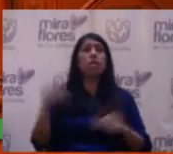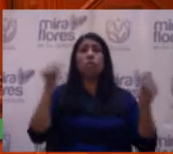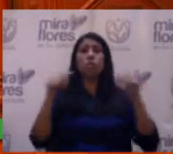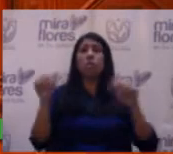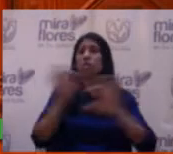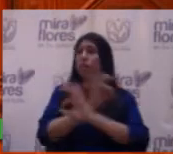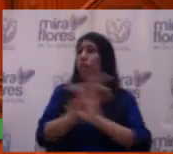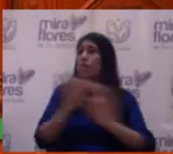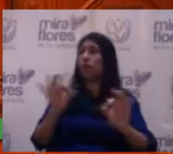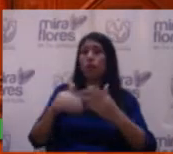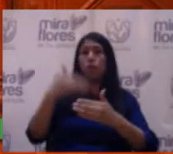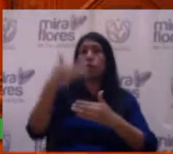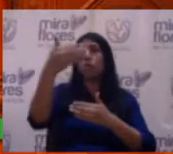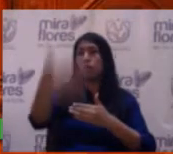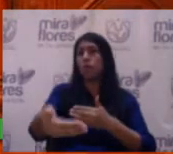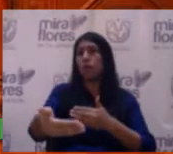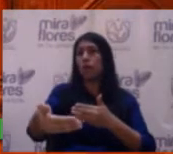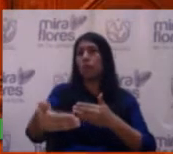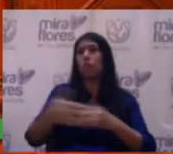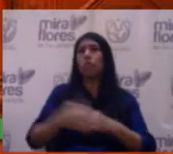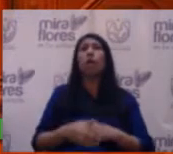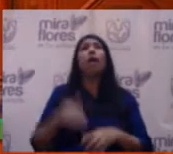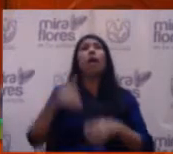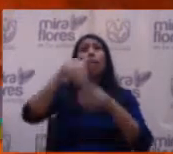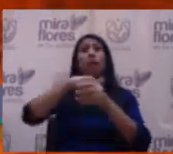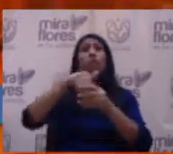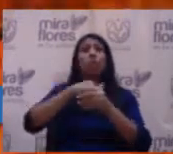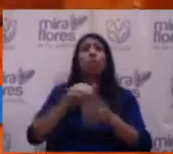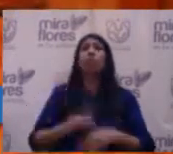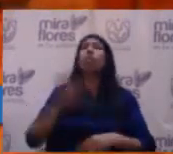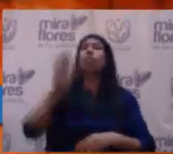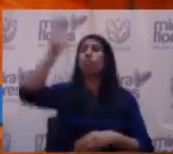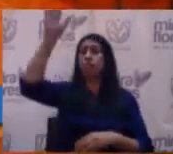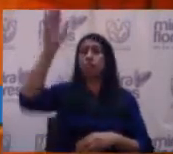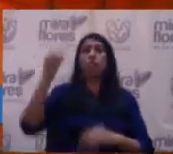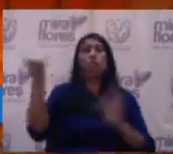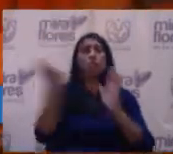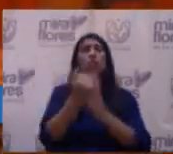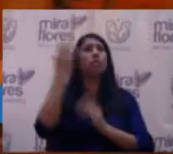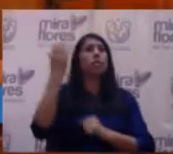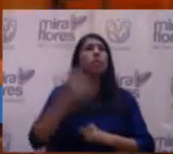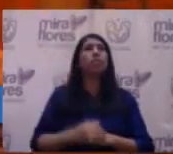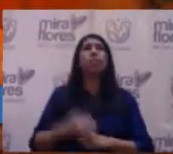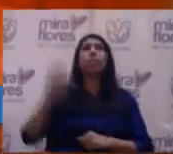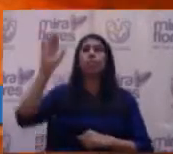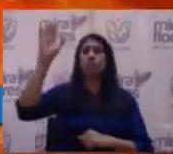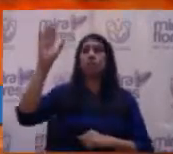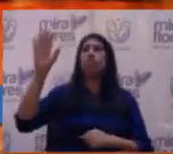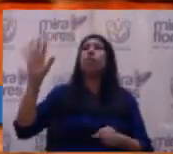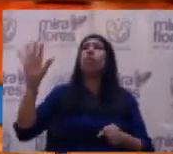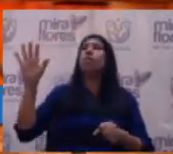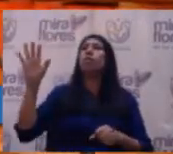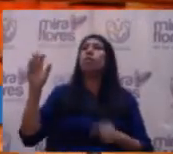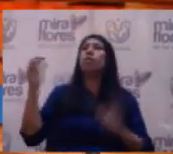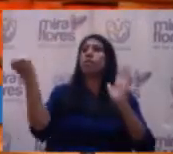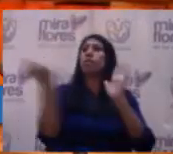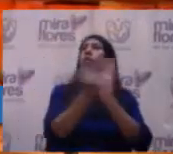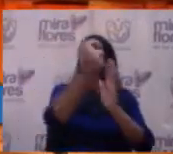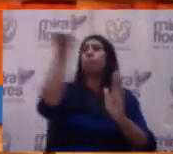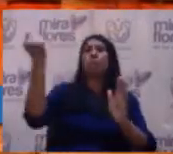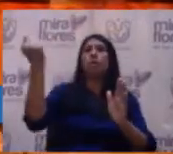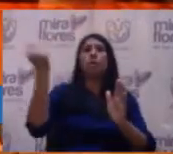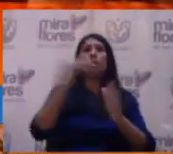hay observaciones, procederemos a su voto. Aquellos que estén a favor, síganse expresando en señal de conformidad. Se aprueba por